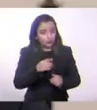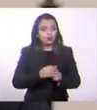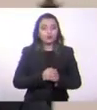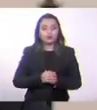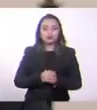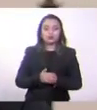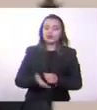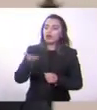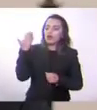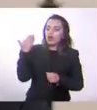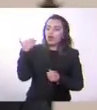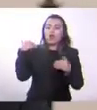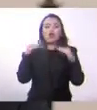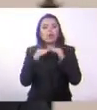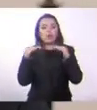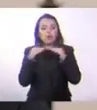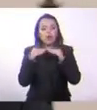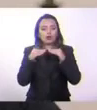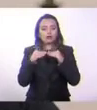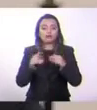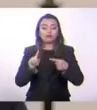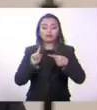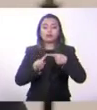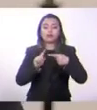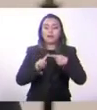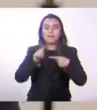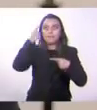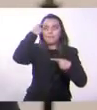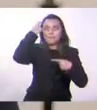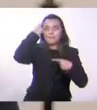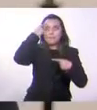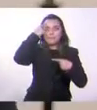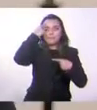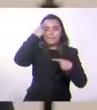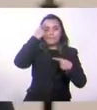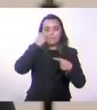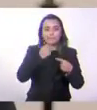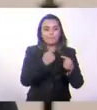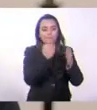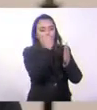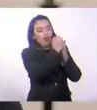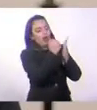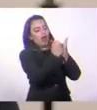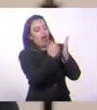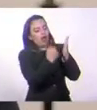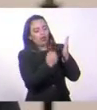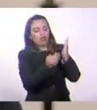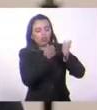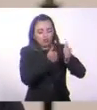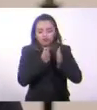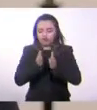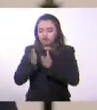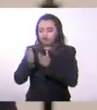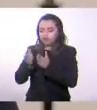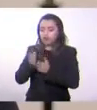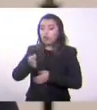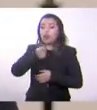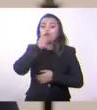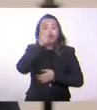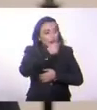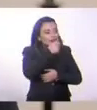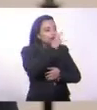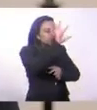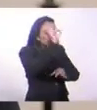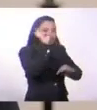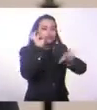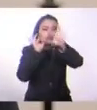planificación buscarás información sobre esta temática. Puedes recurrir a revistas, periódicos, sitios de internet.